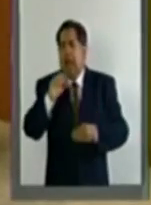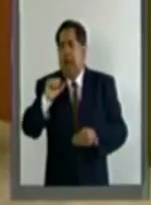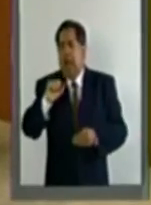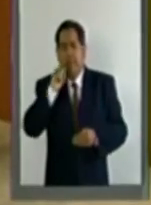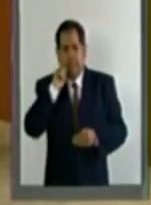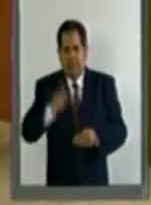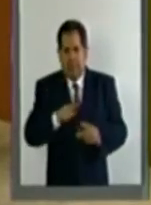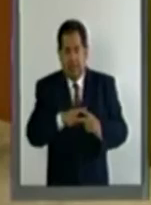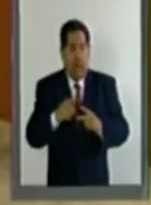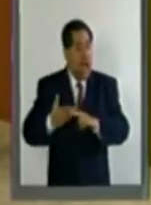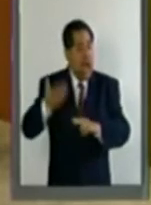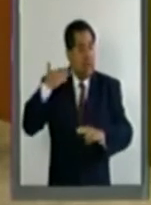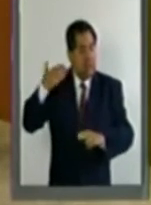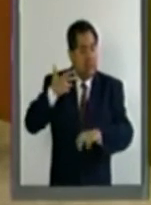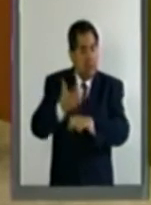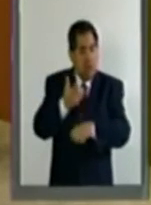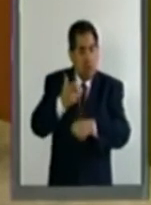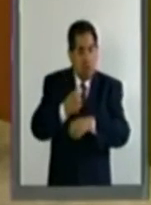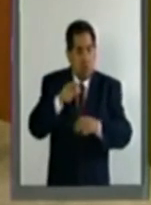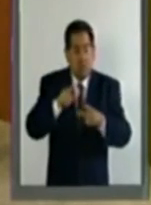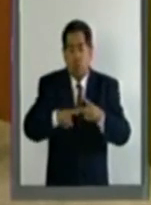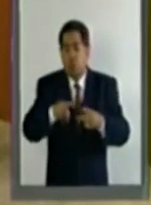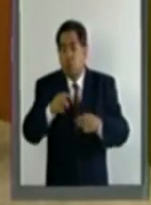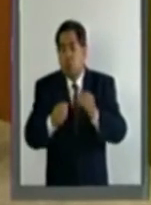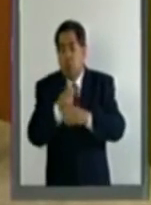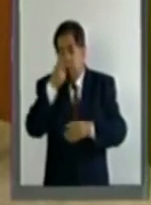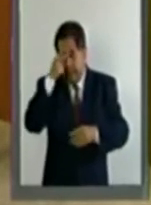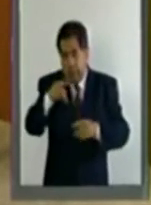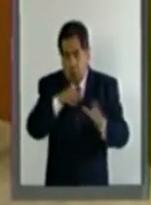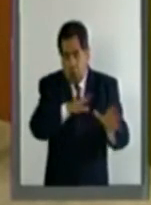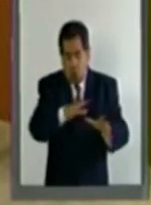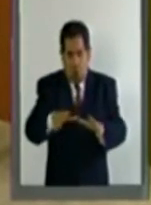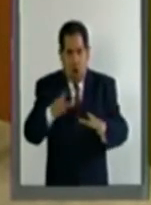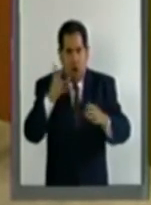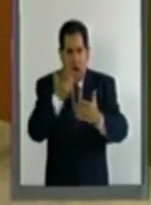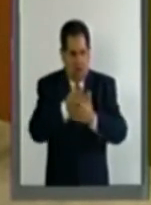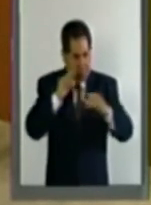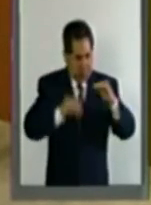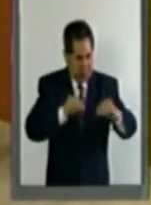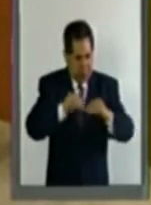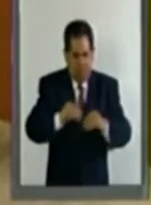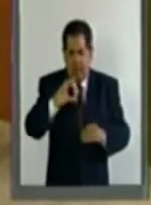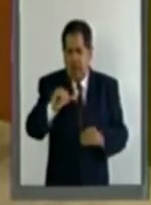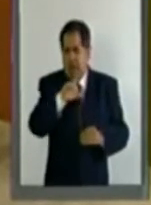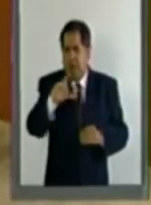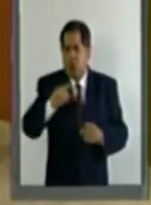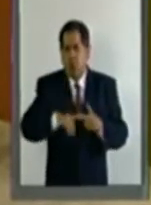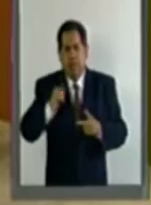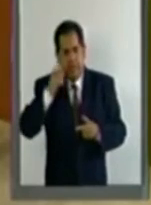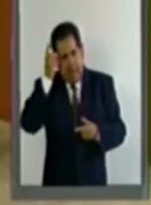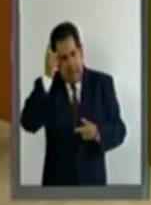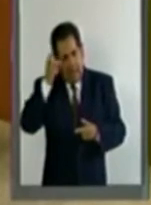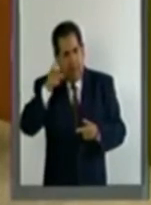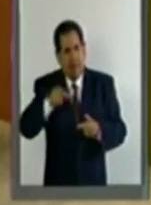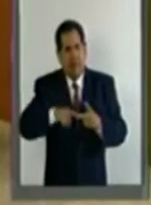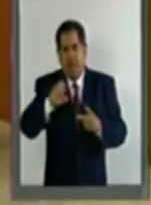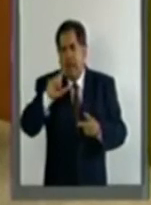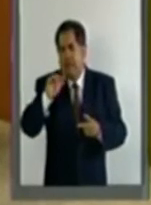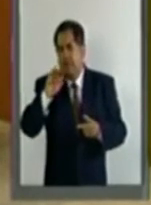Antes Estados Unidos, en Nuevo México, hizo las presas del Caballo y el Elefante sobre el río